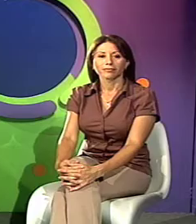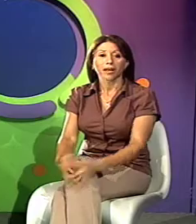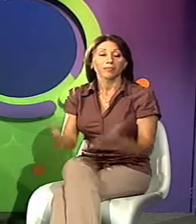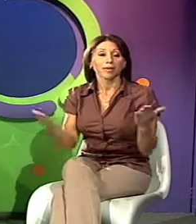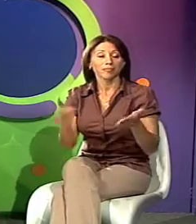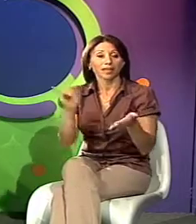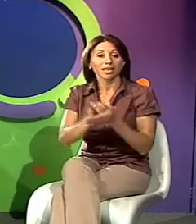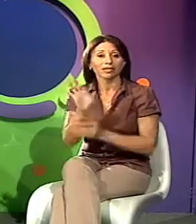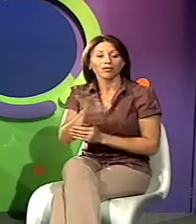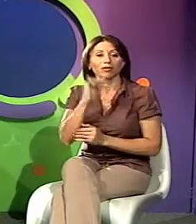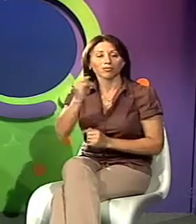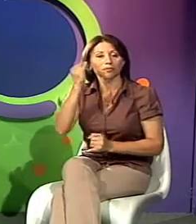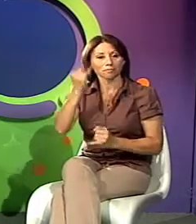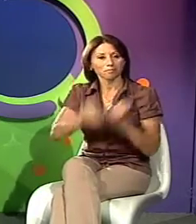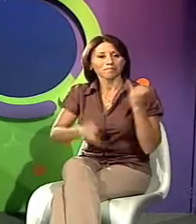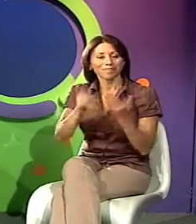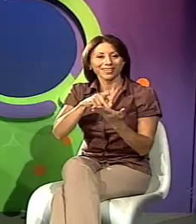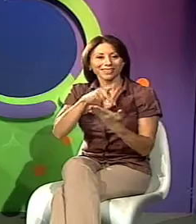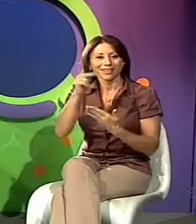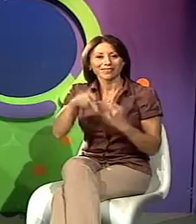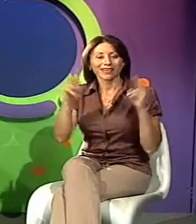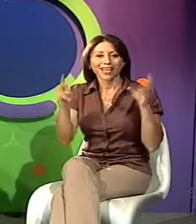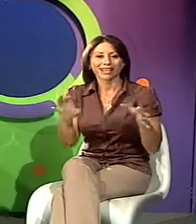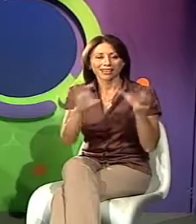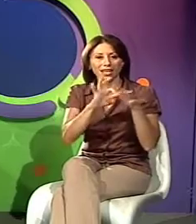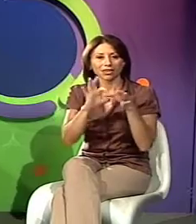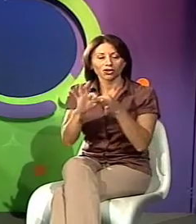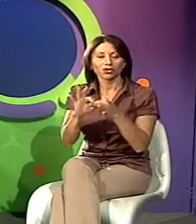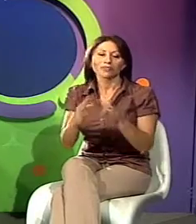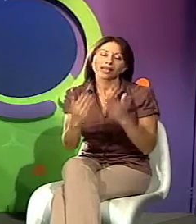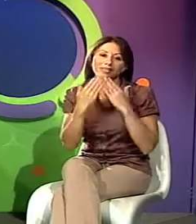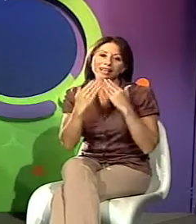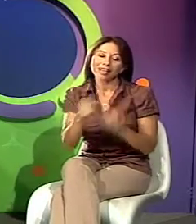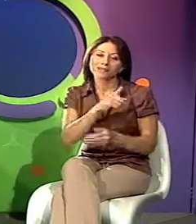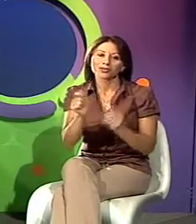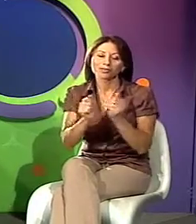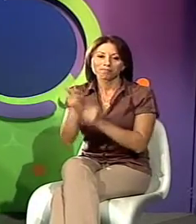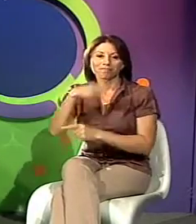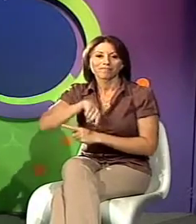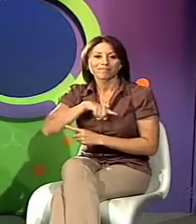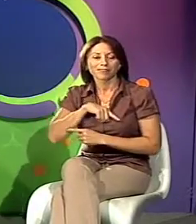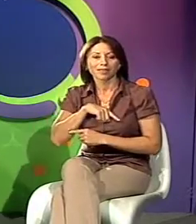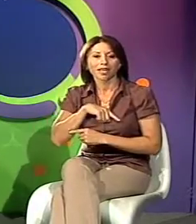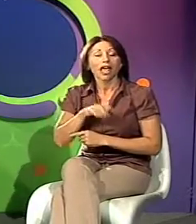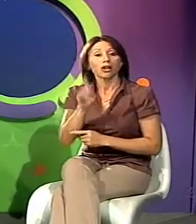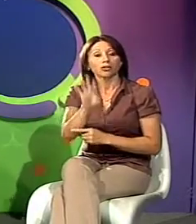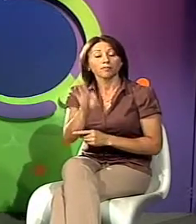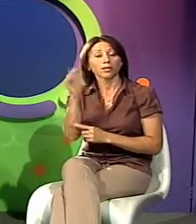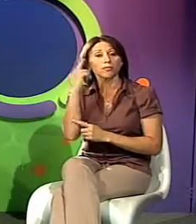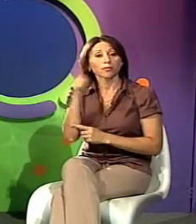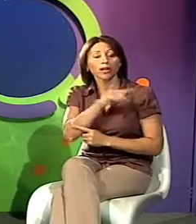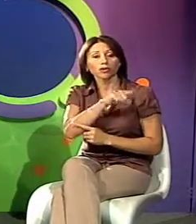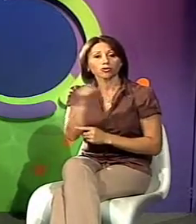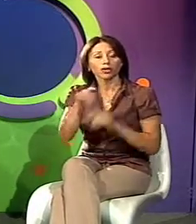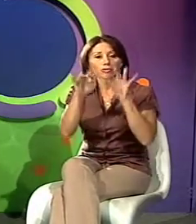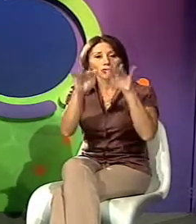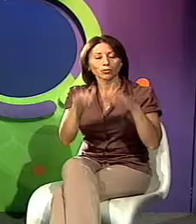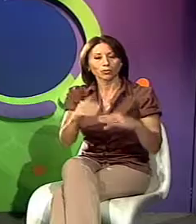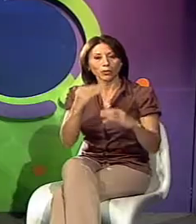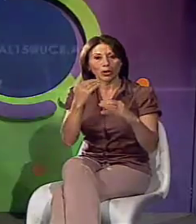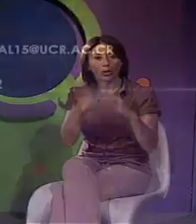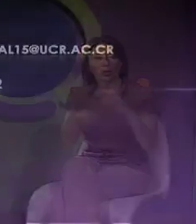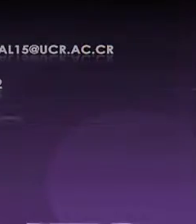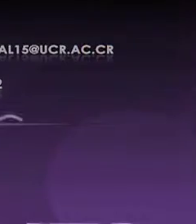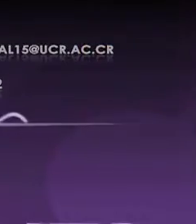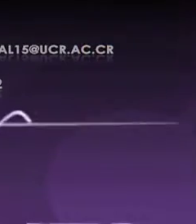Bien, de esta manera llegamos al final de esta edición de Nexos. Les agradecemos su compañía. Los invitamos para que nos escriban a nuestro